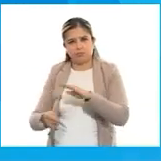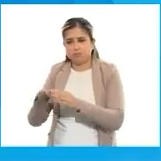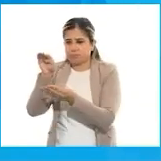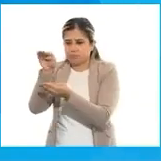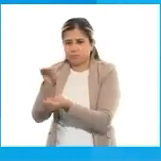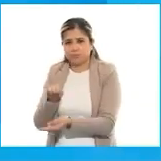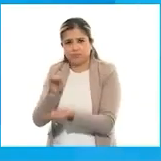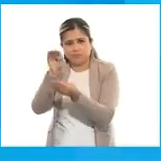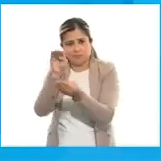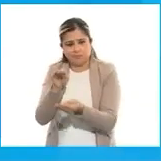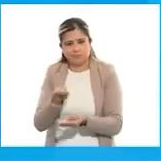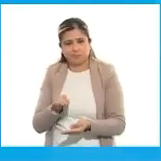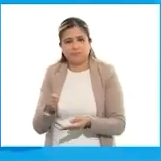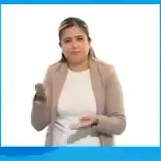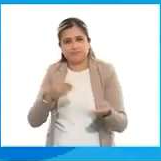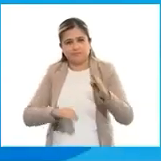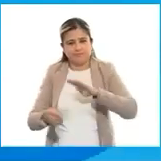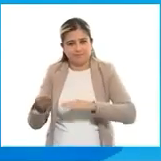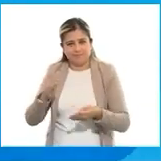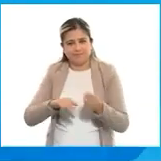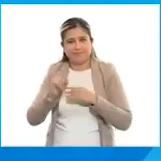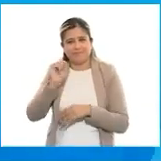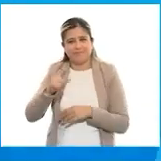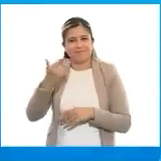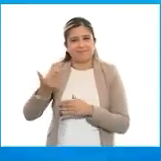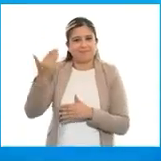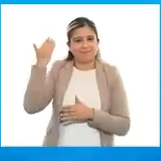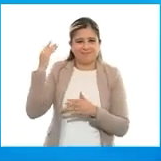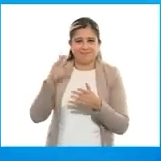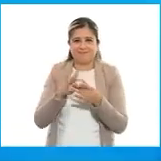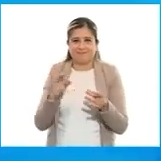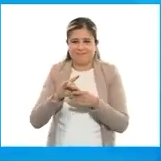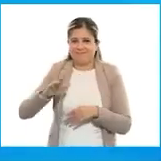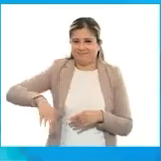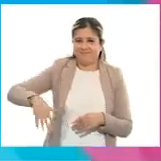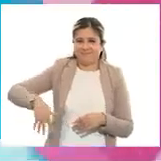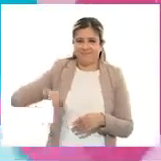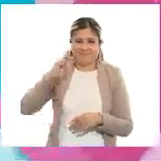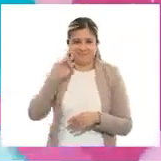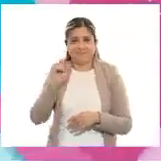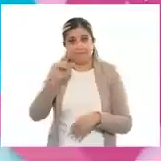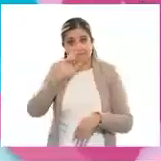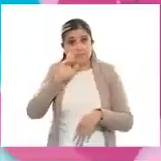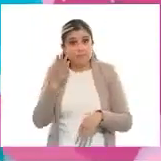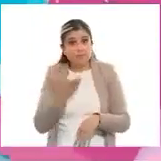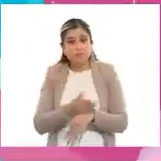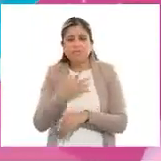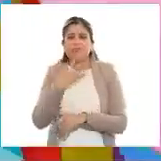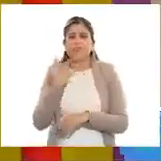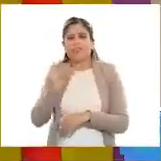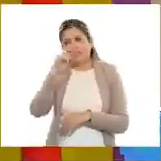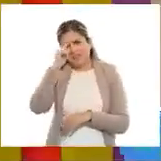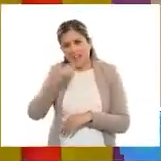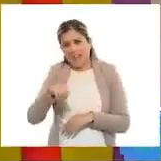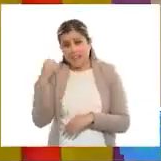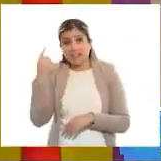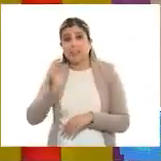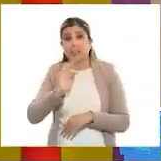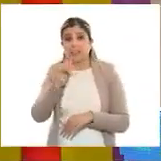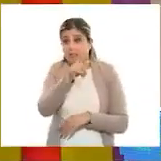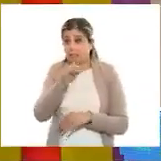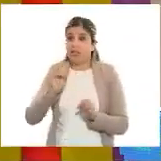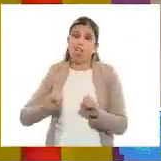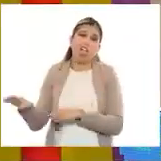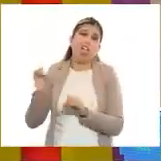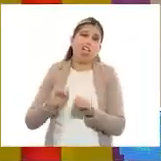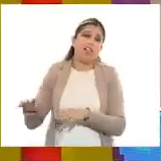Está doblando la ropa como la imagen que vimos anteriormente, ¿verdad? Uh-huh. Es una responsabilidad sencilla, pero que si la hacemos de poco